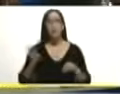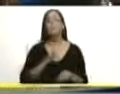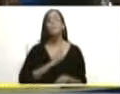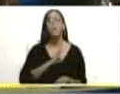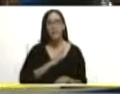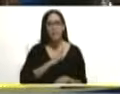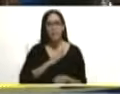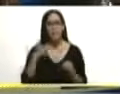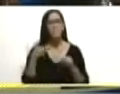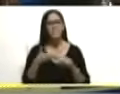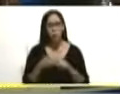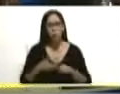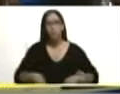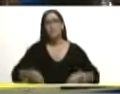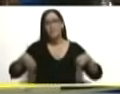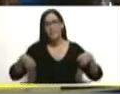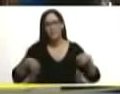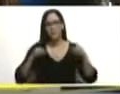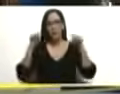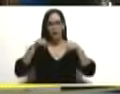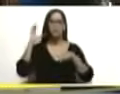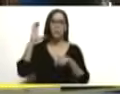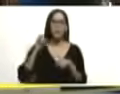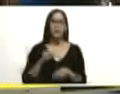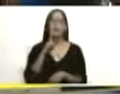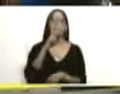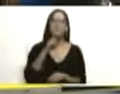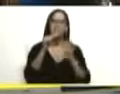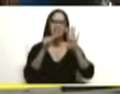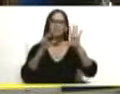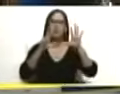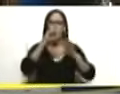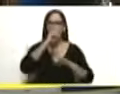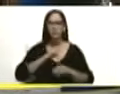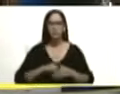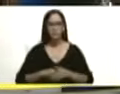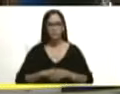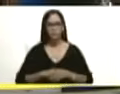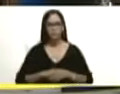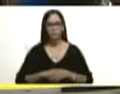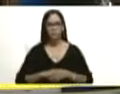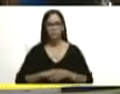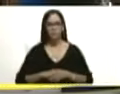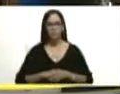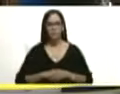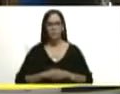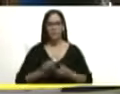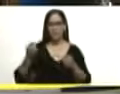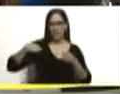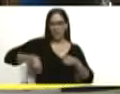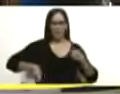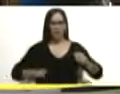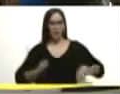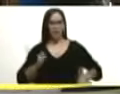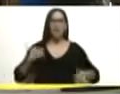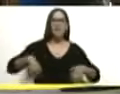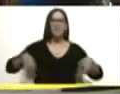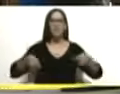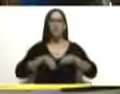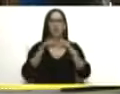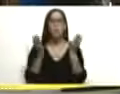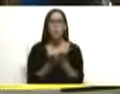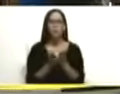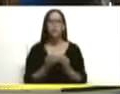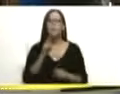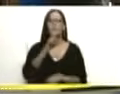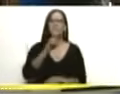propiedades, petróleo, riquezas a este país por 168 años. Y amasaron riquezas aquí en el mundo por